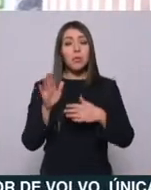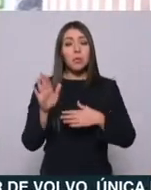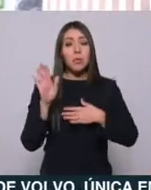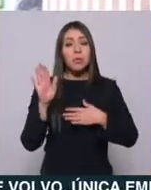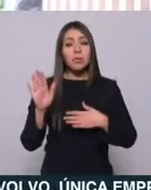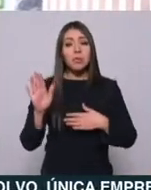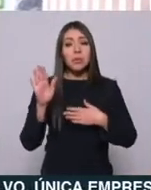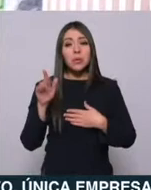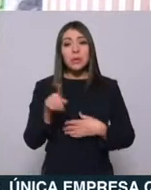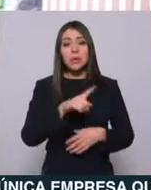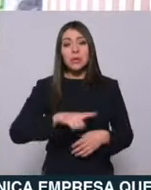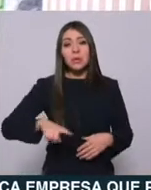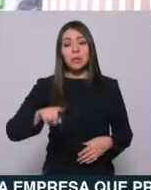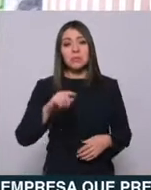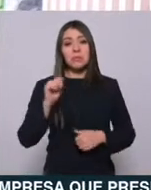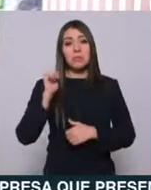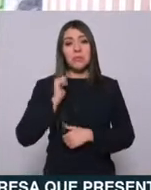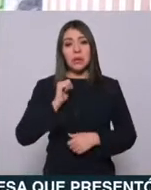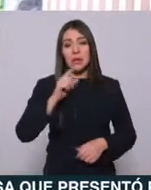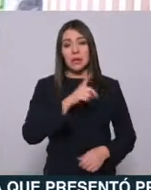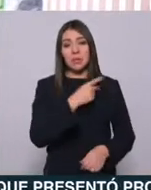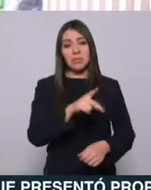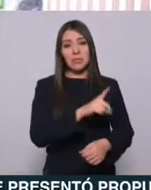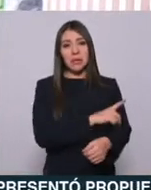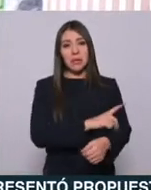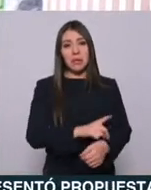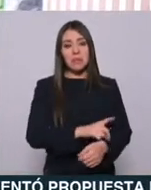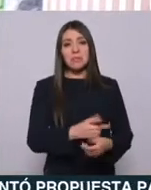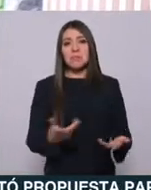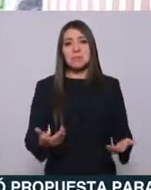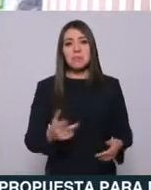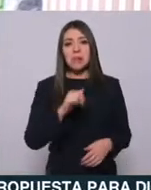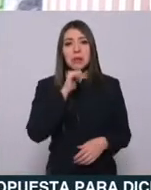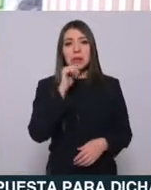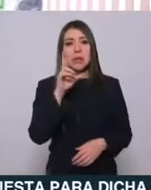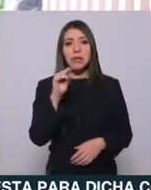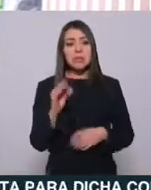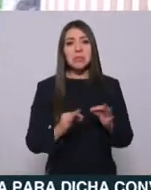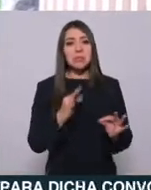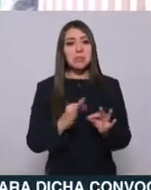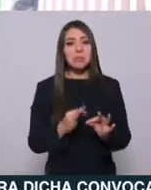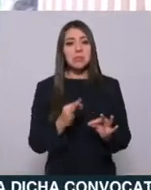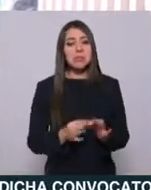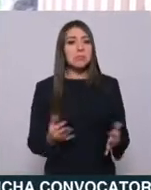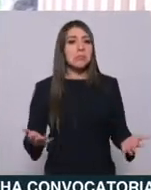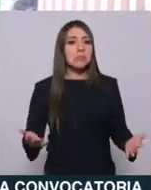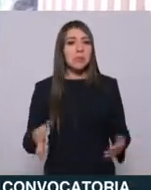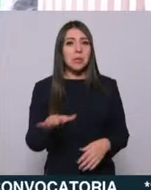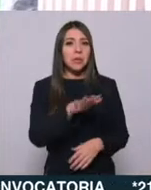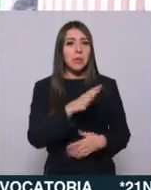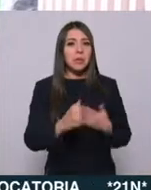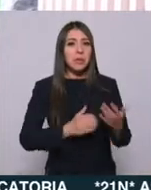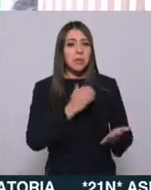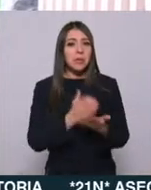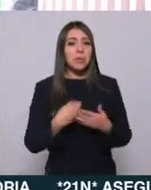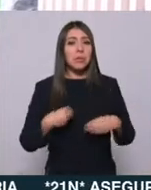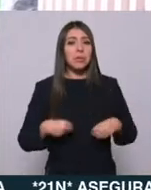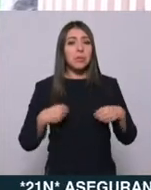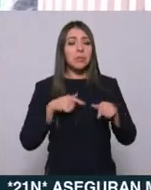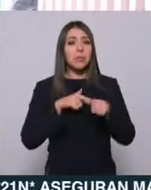nuestros delegados, pero a la hora de la hora nomás no cumplen nada. Así a esta colonia tengo aquí 62 años de